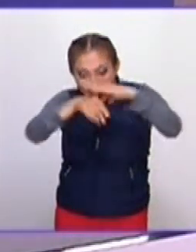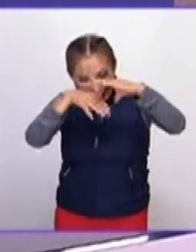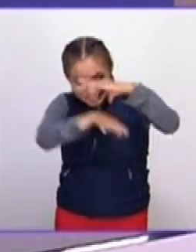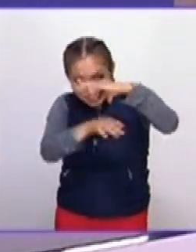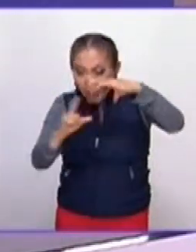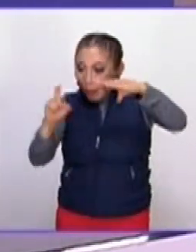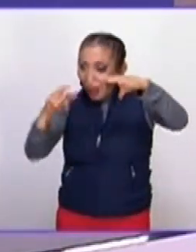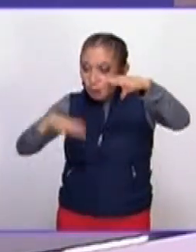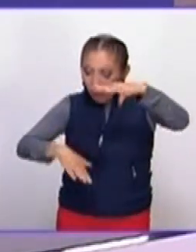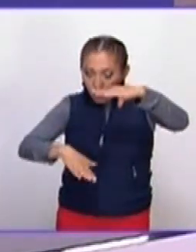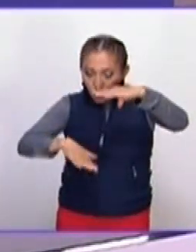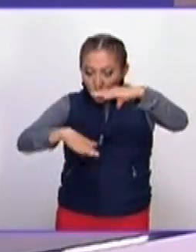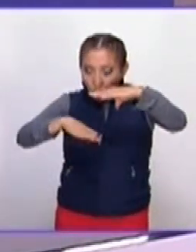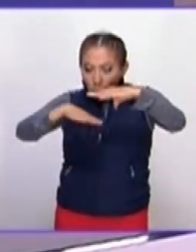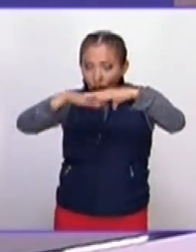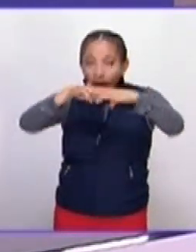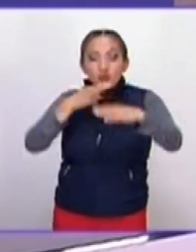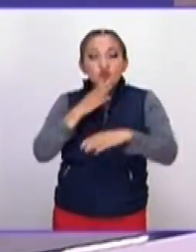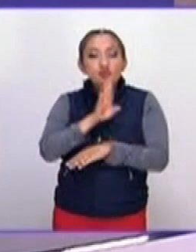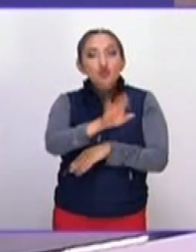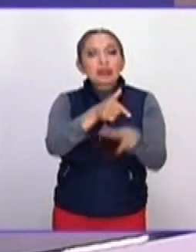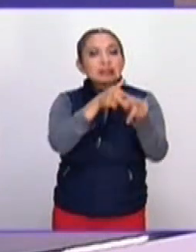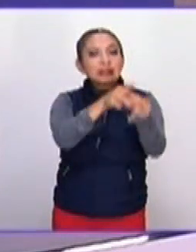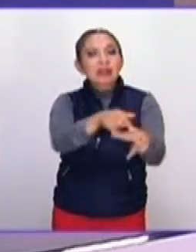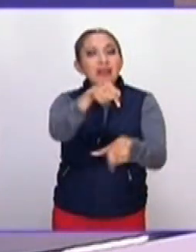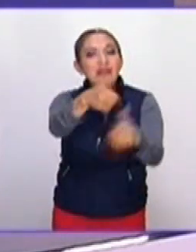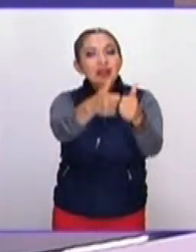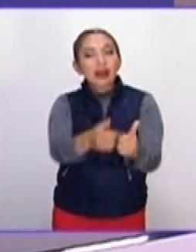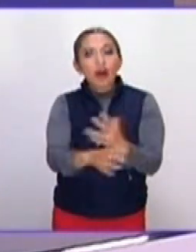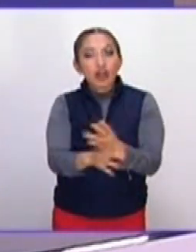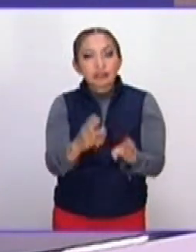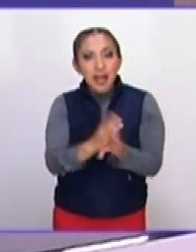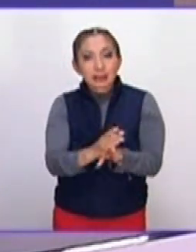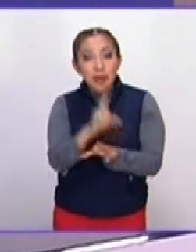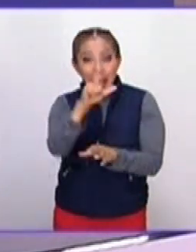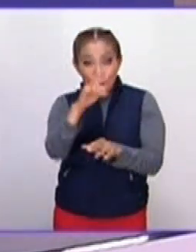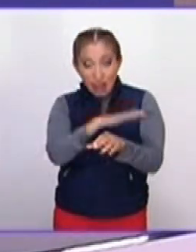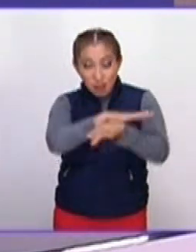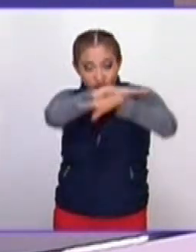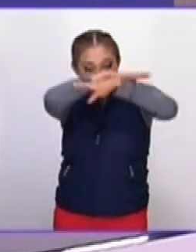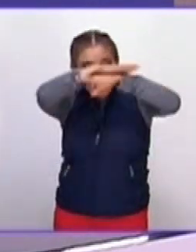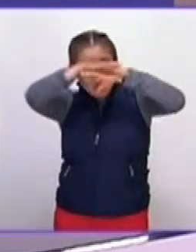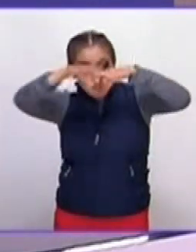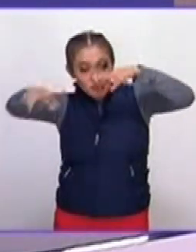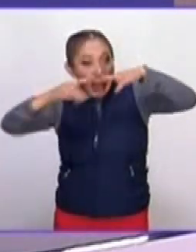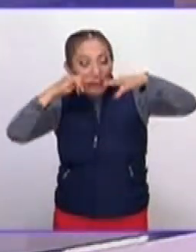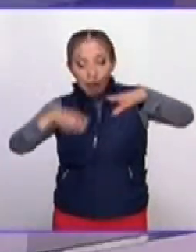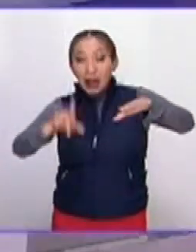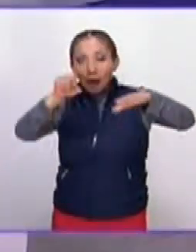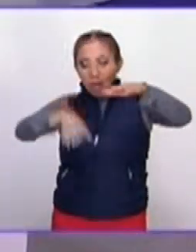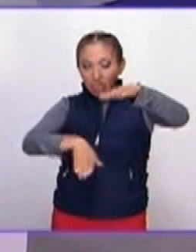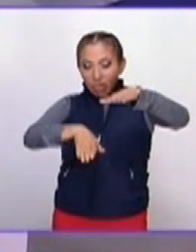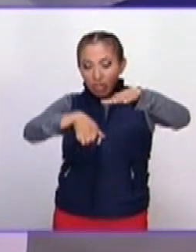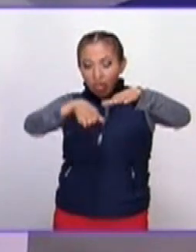un espacio único de preservación que tenemos en México, porque como quedan inundadas en galerías subterráneas, donde no hay